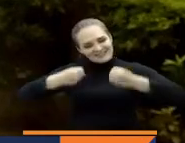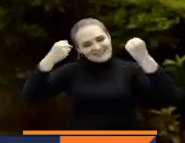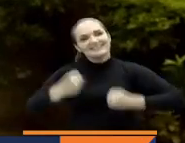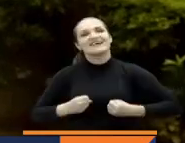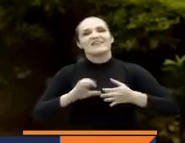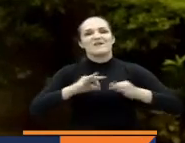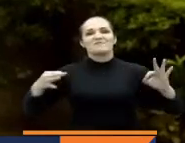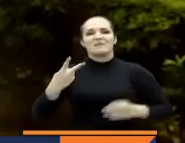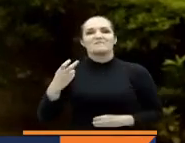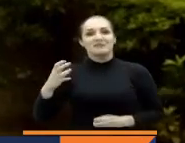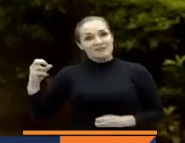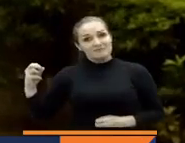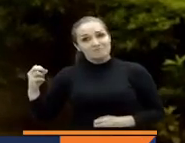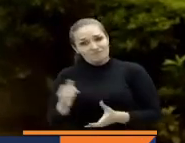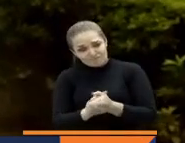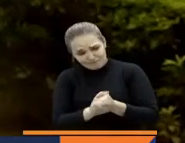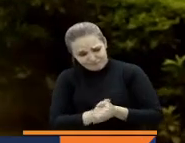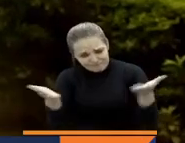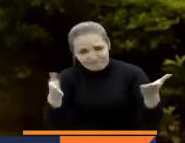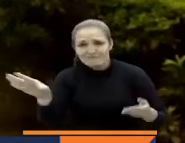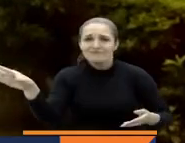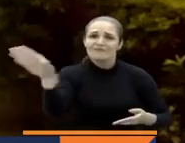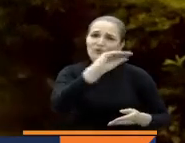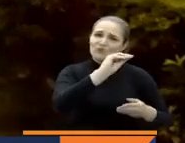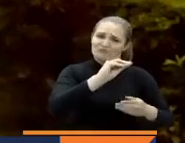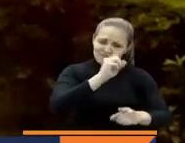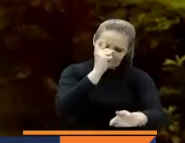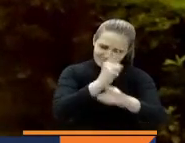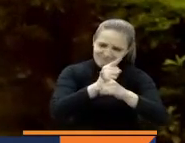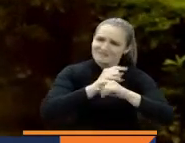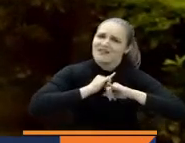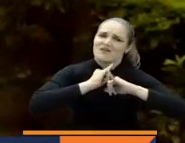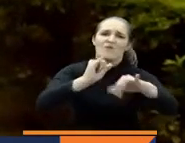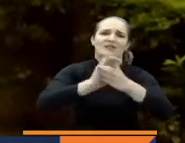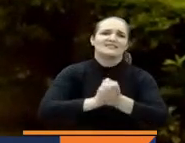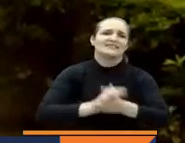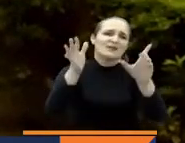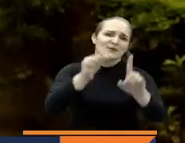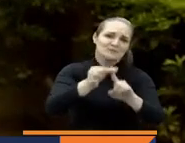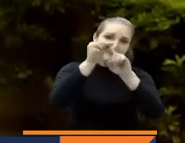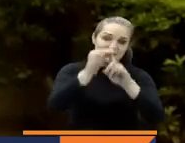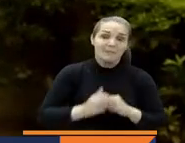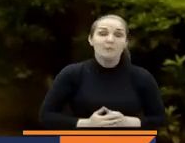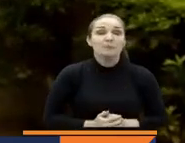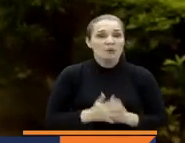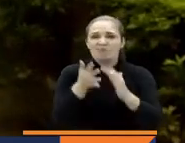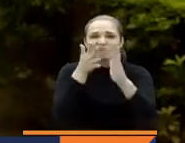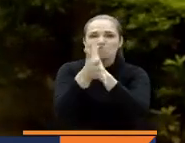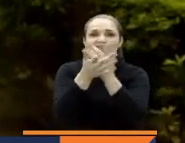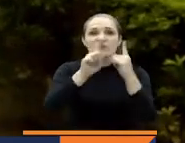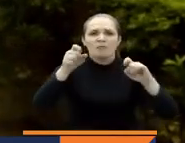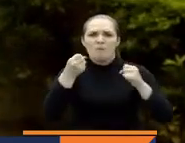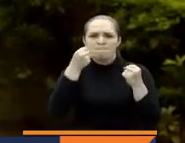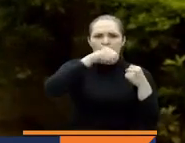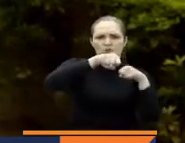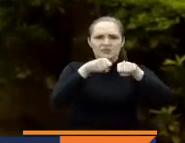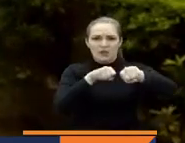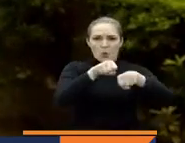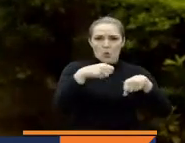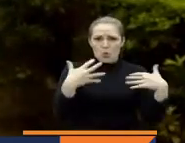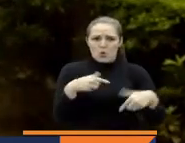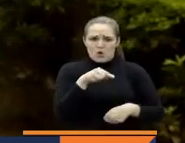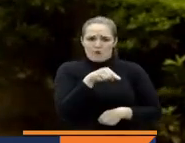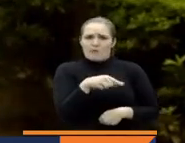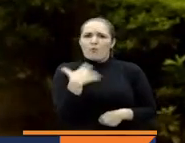2020. Compañeros, también por supuesto para ustedes, un saludo especial. Comenzamos hablando de boxeo porque obviamente allí